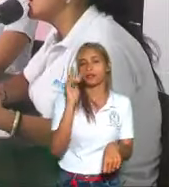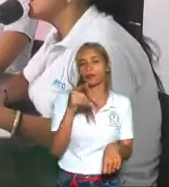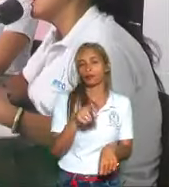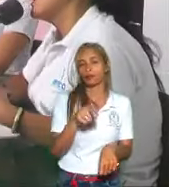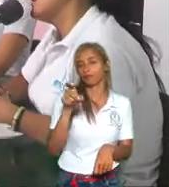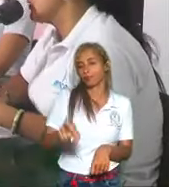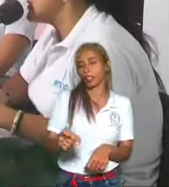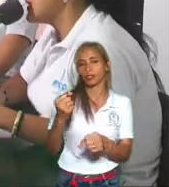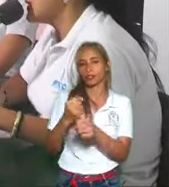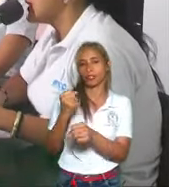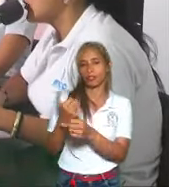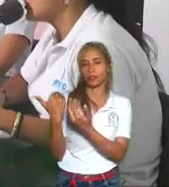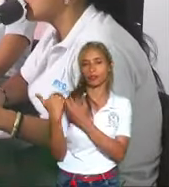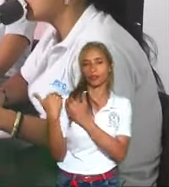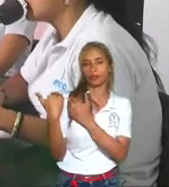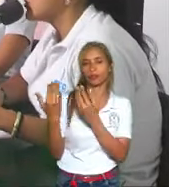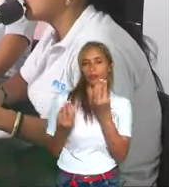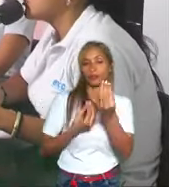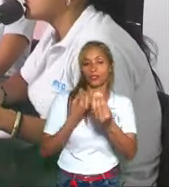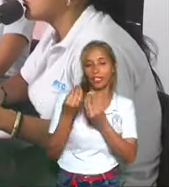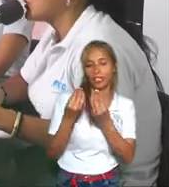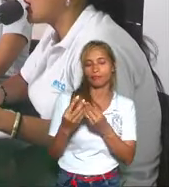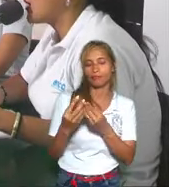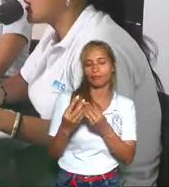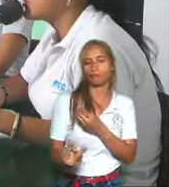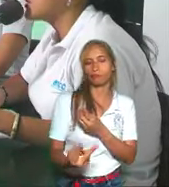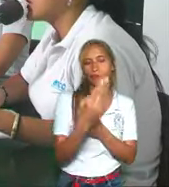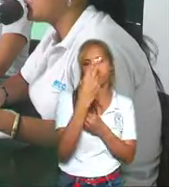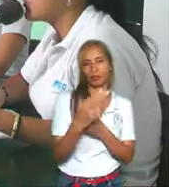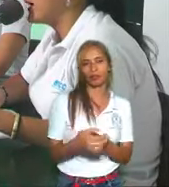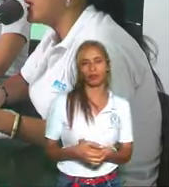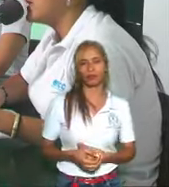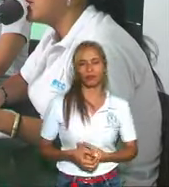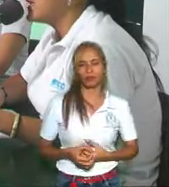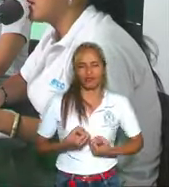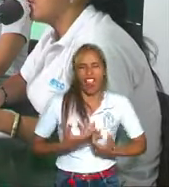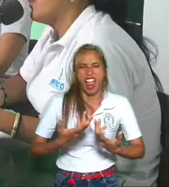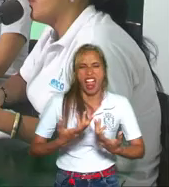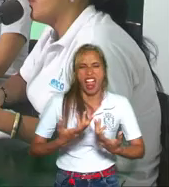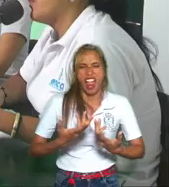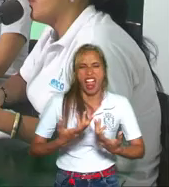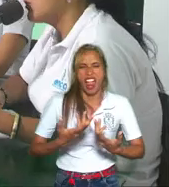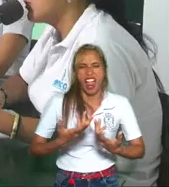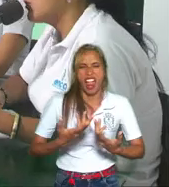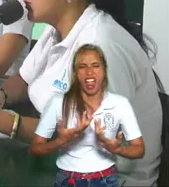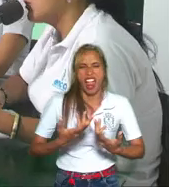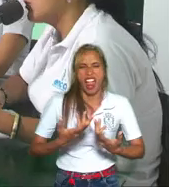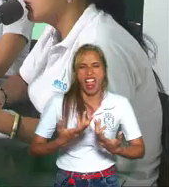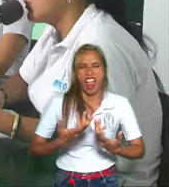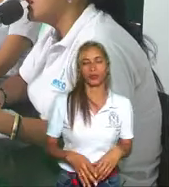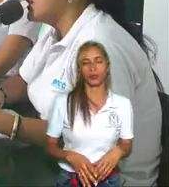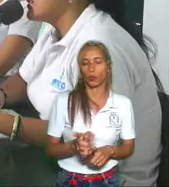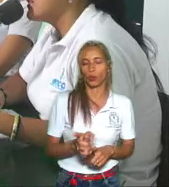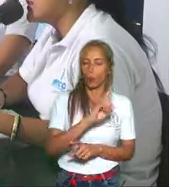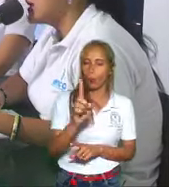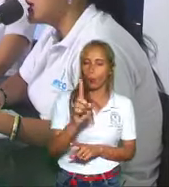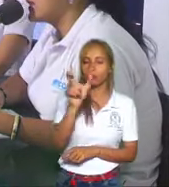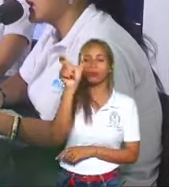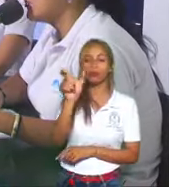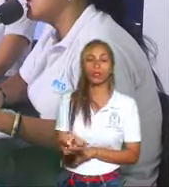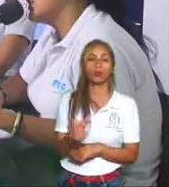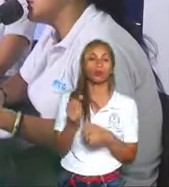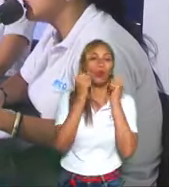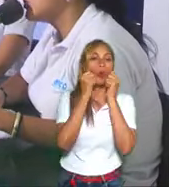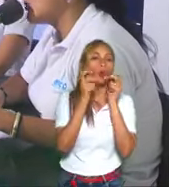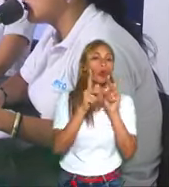labor y después realizar el corte. Entonces no los insultemos, no los tratemos mal, pues una persona, un ser humano que está también